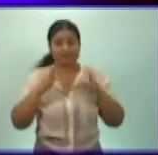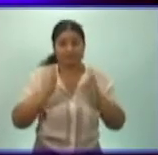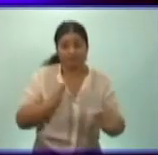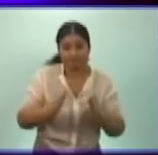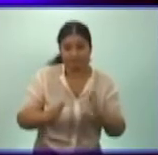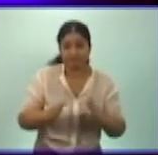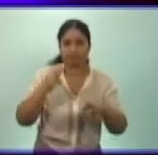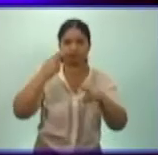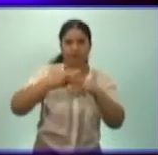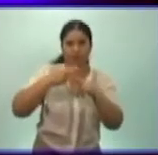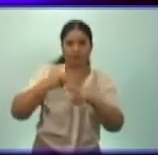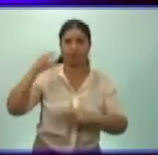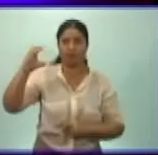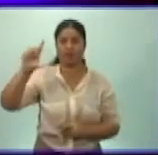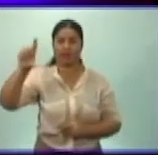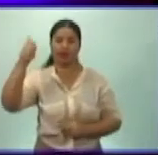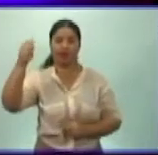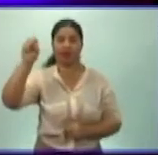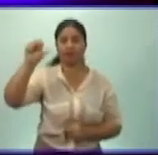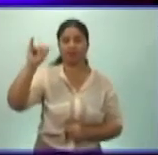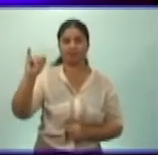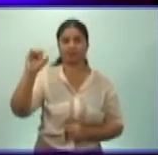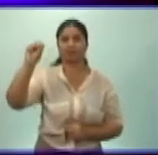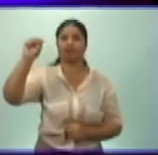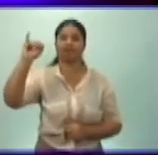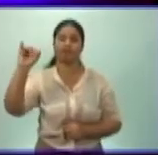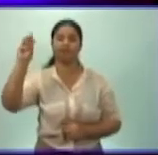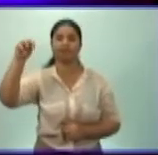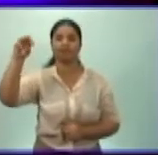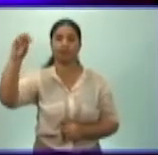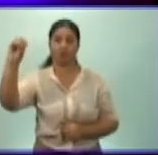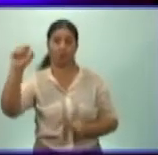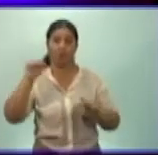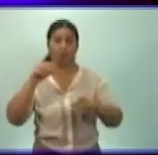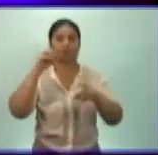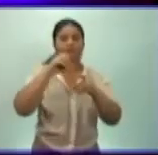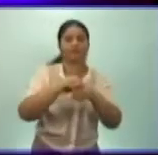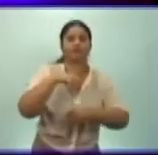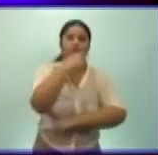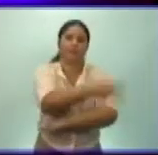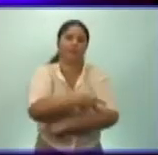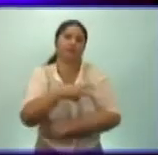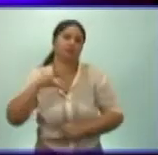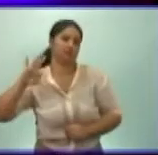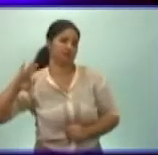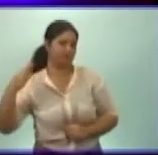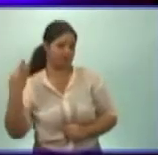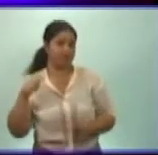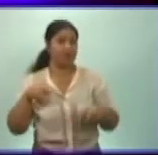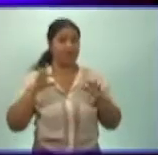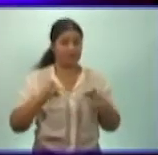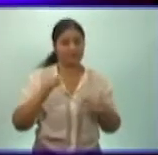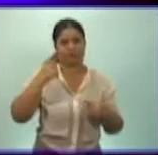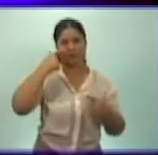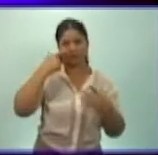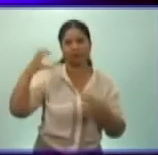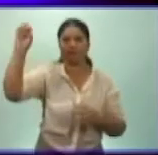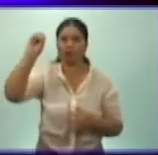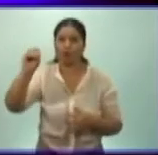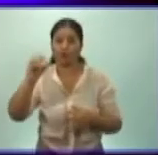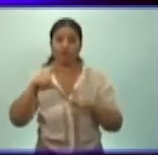su voz nuevamente en la literatura francesa. Por cuanto, como se necesita restablecer ese orden